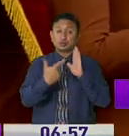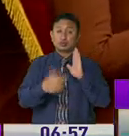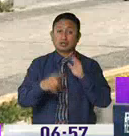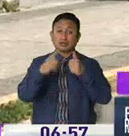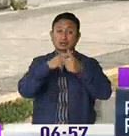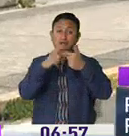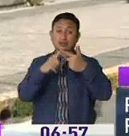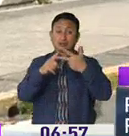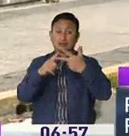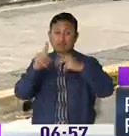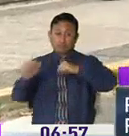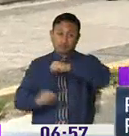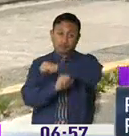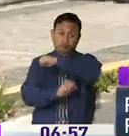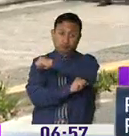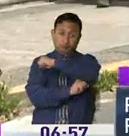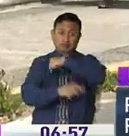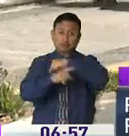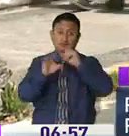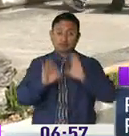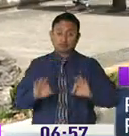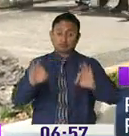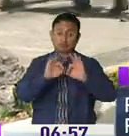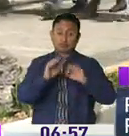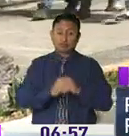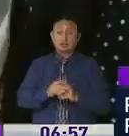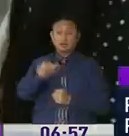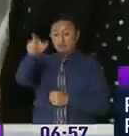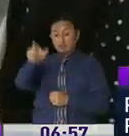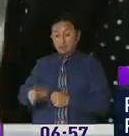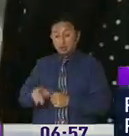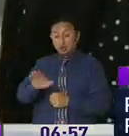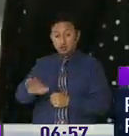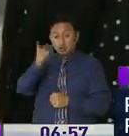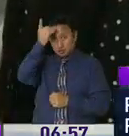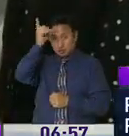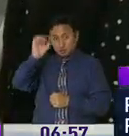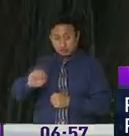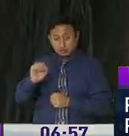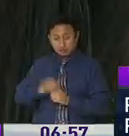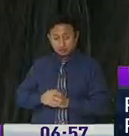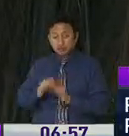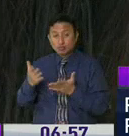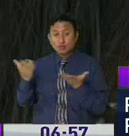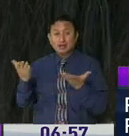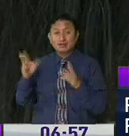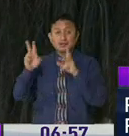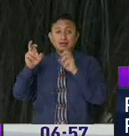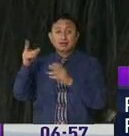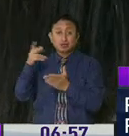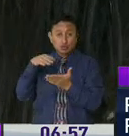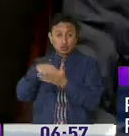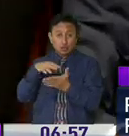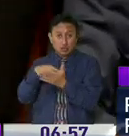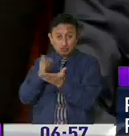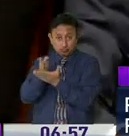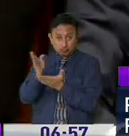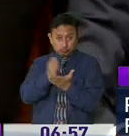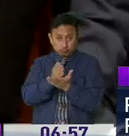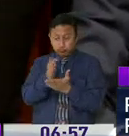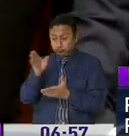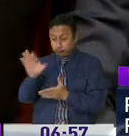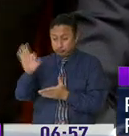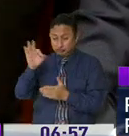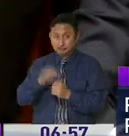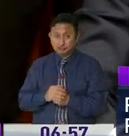hace referencia a la libertad y autonomía de los jóvenes para elegir la carrera que quieren estudiar. Ni siquiera los